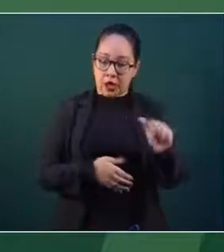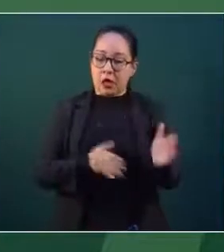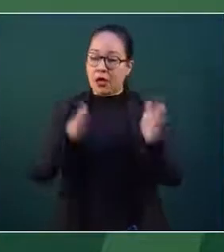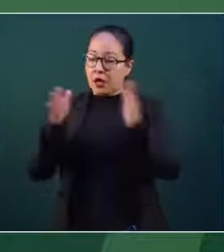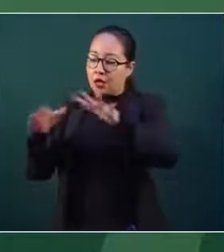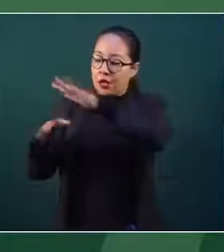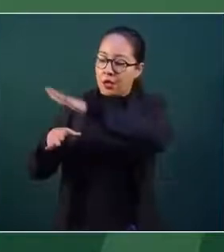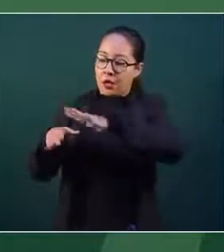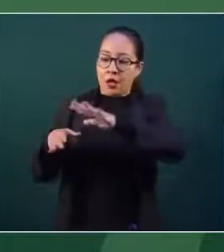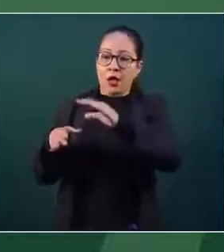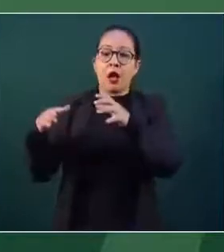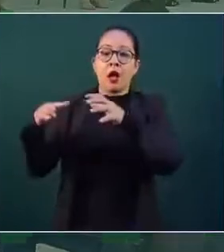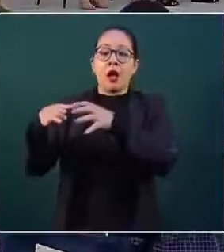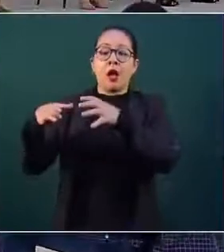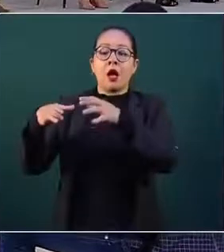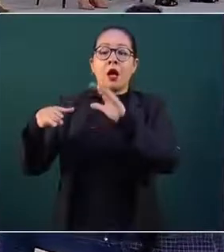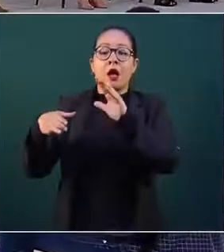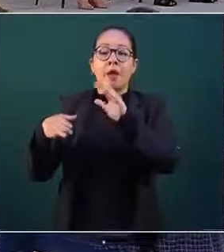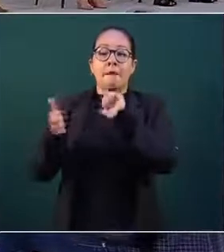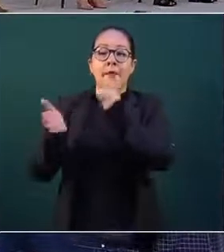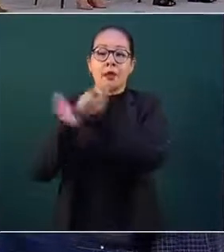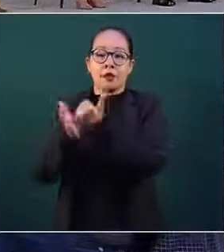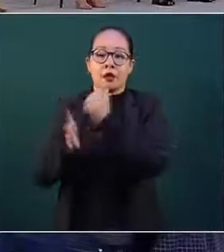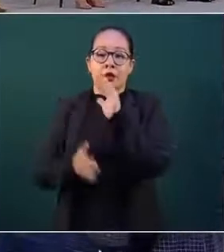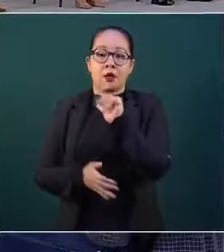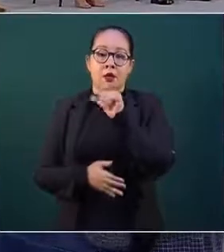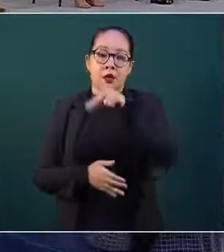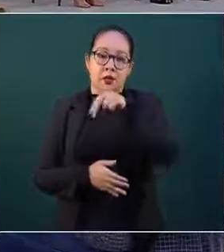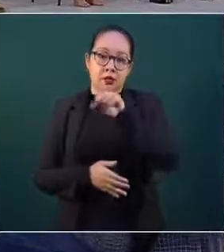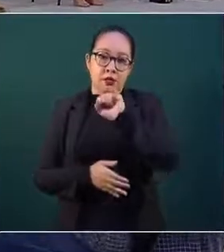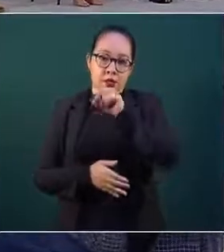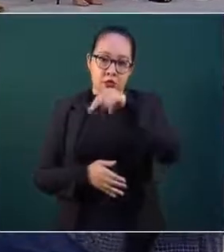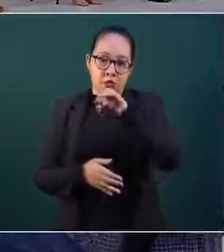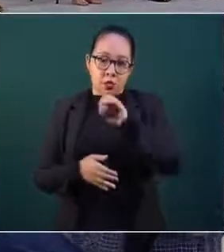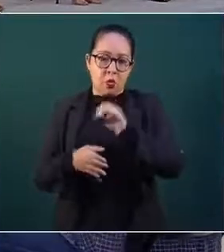CanSino, que están produciendo vacunas en México.